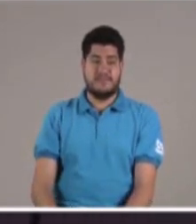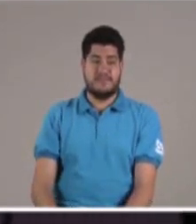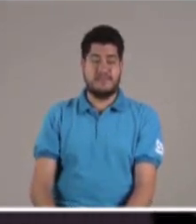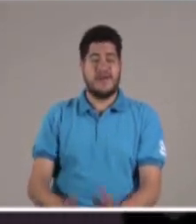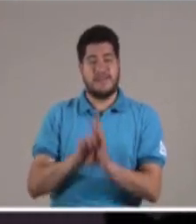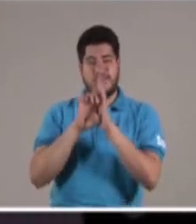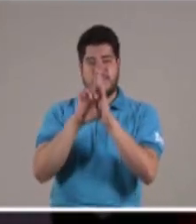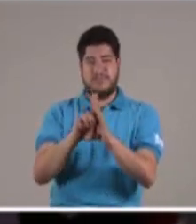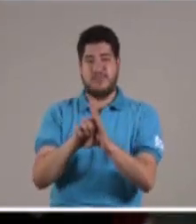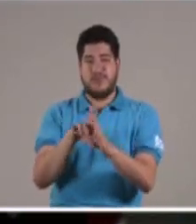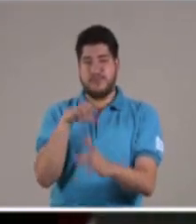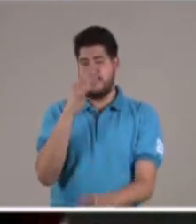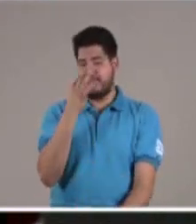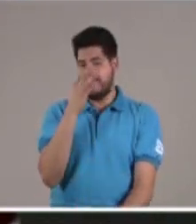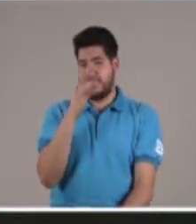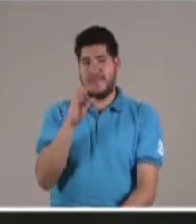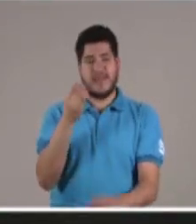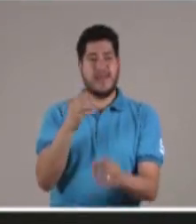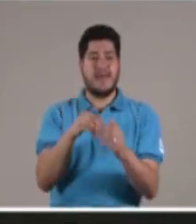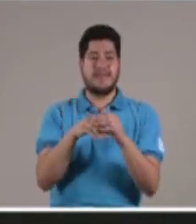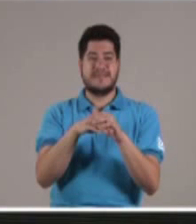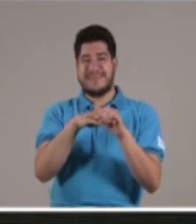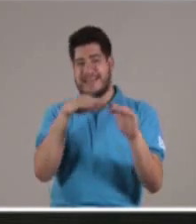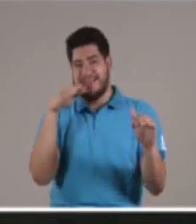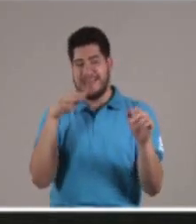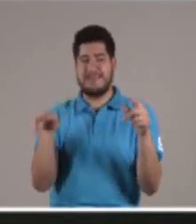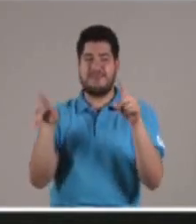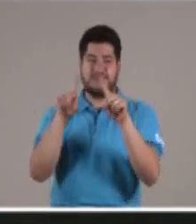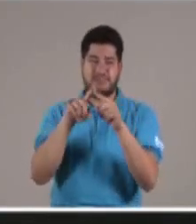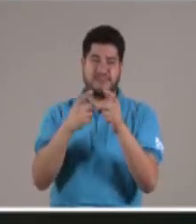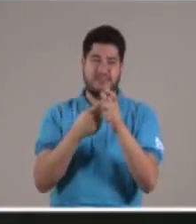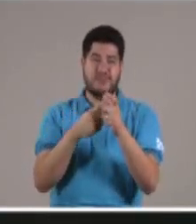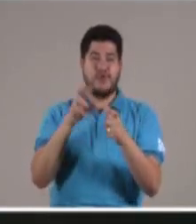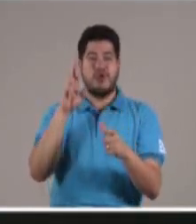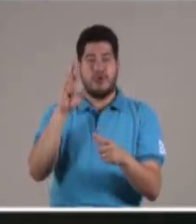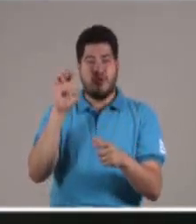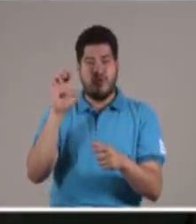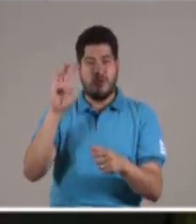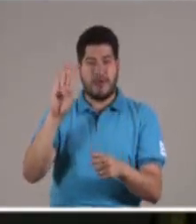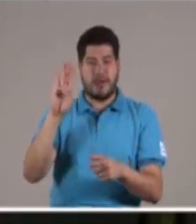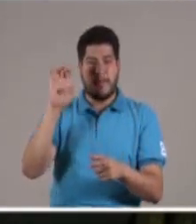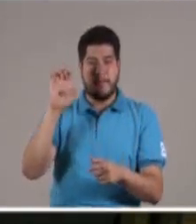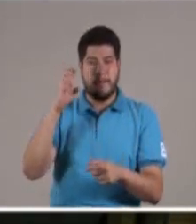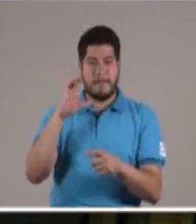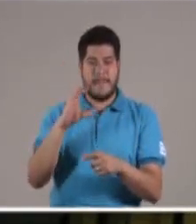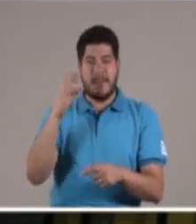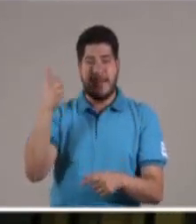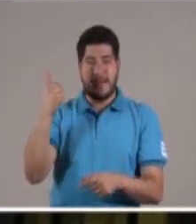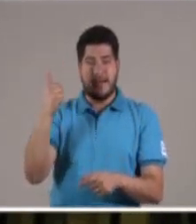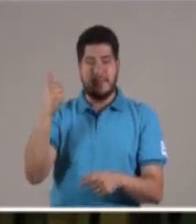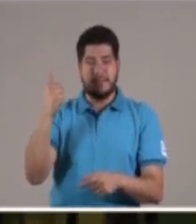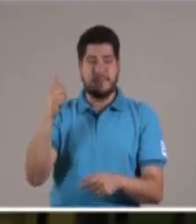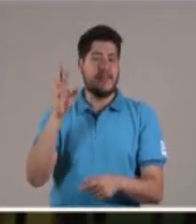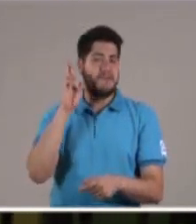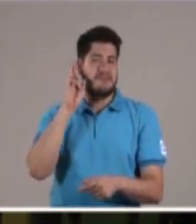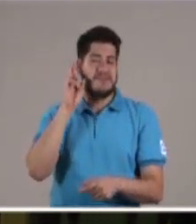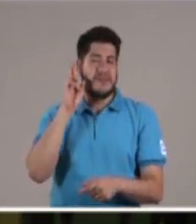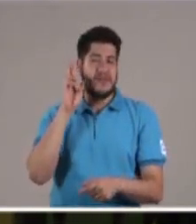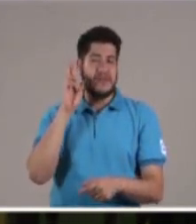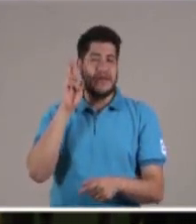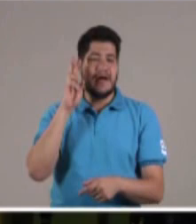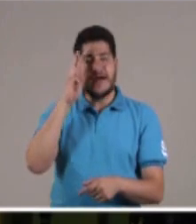por ejemplo las doncellas que salen junto con con Rebeca cuando cuando